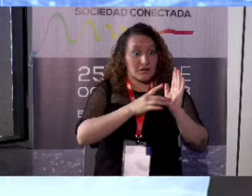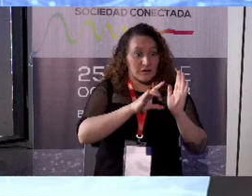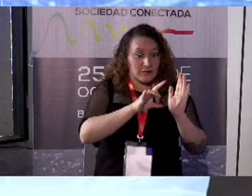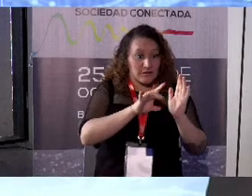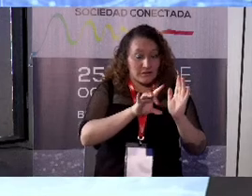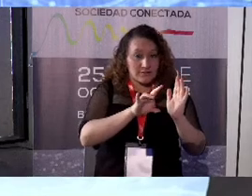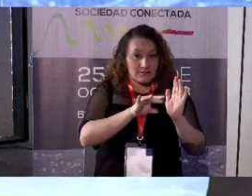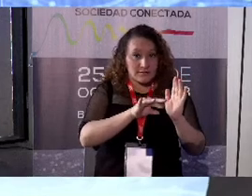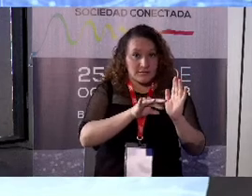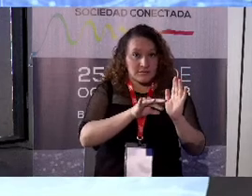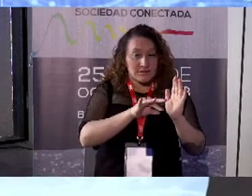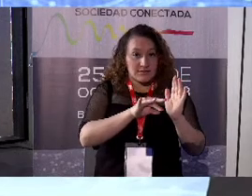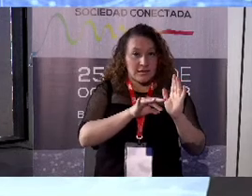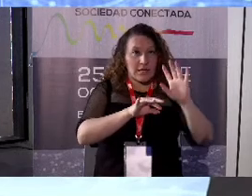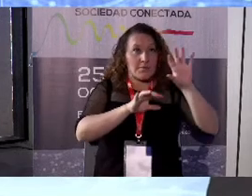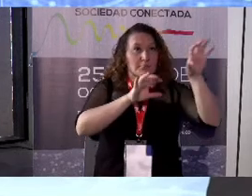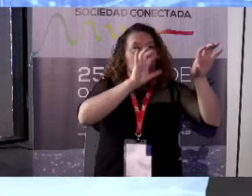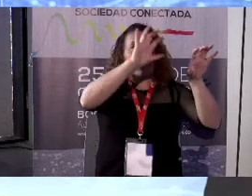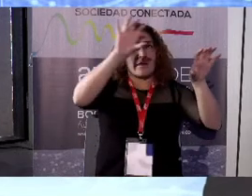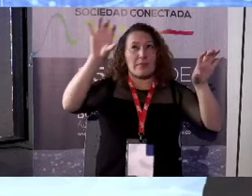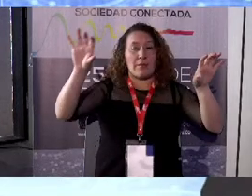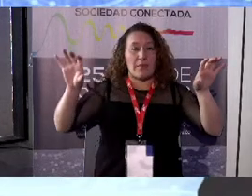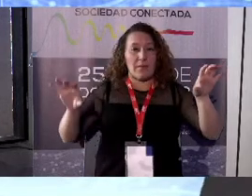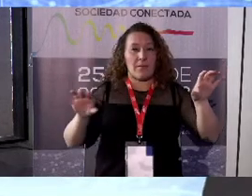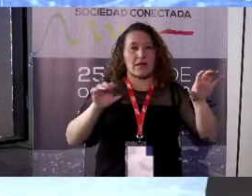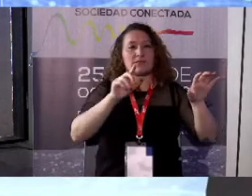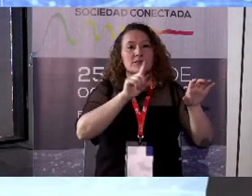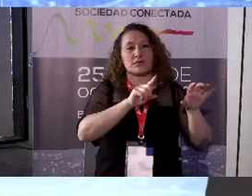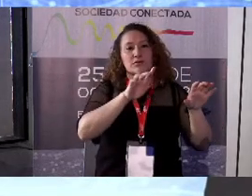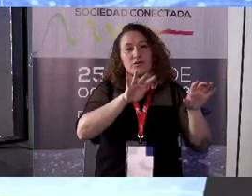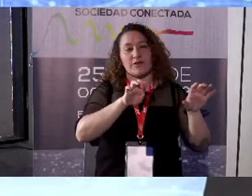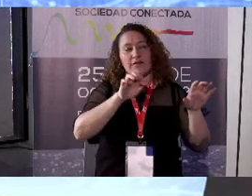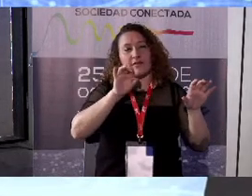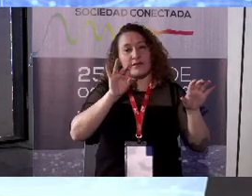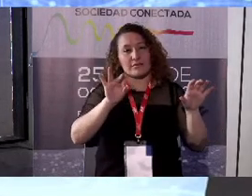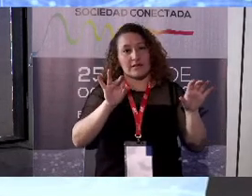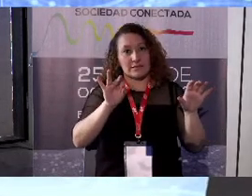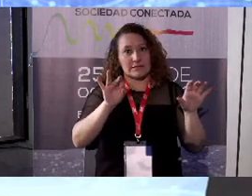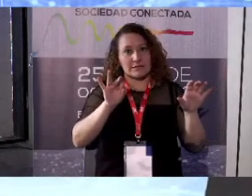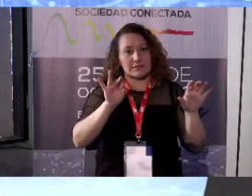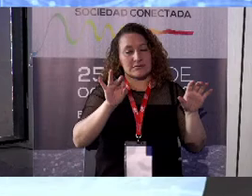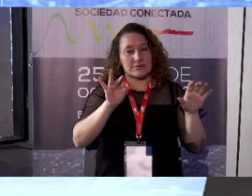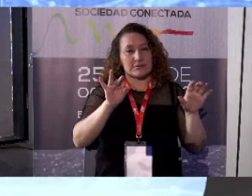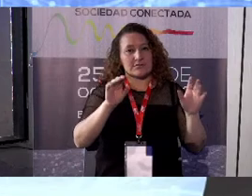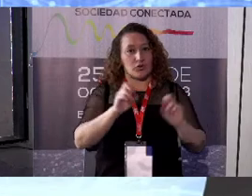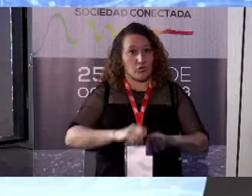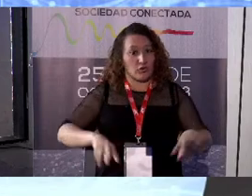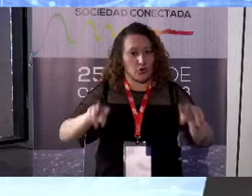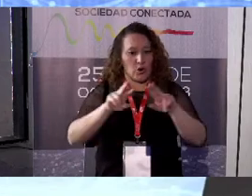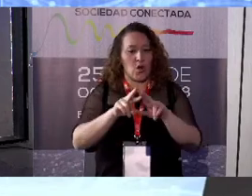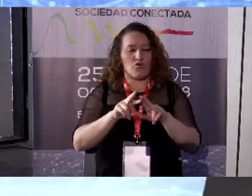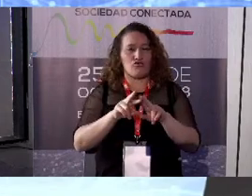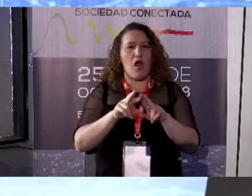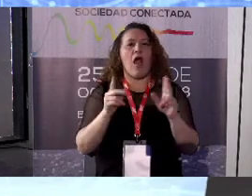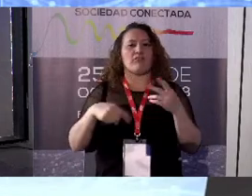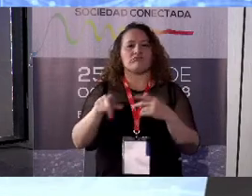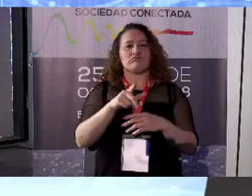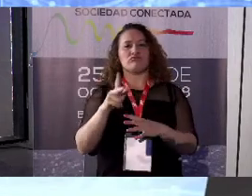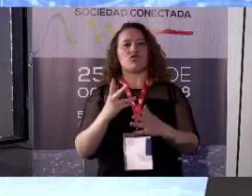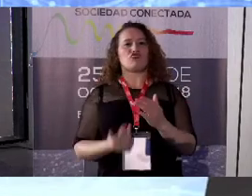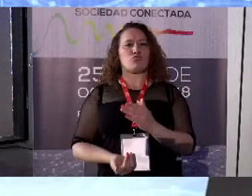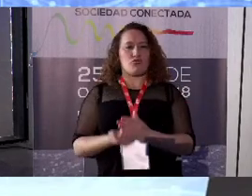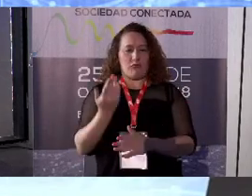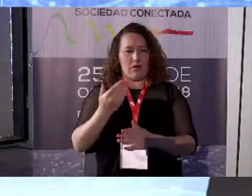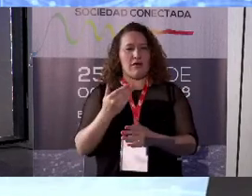países de Naciones unidas adoptaron oficialmente la nueva agenda global así La llamaron